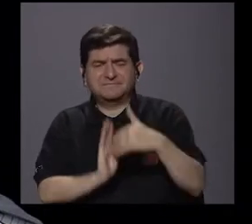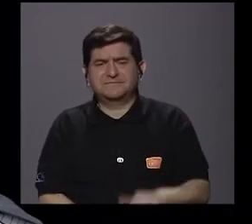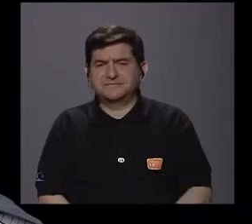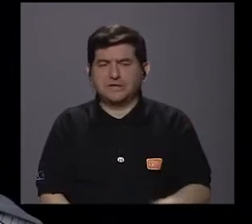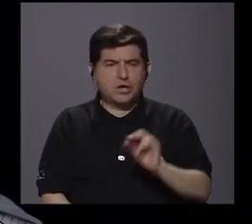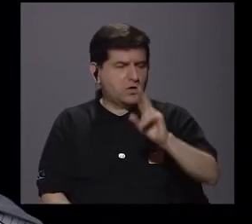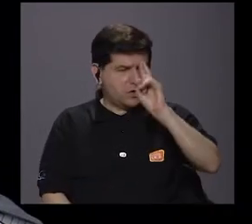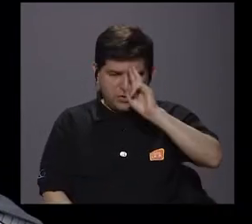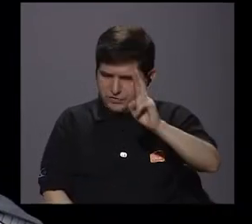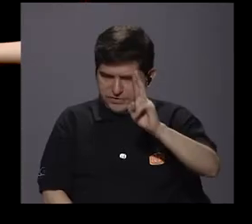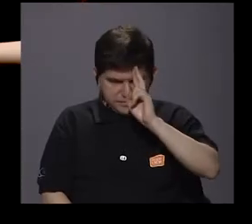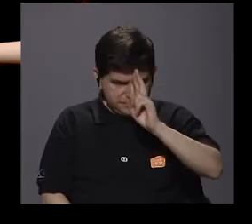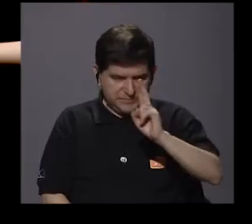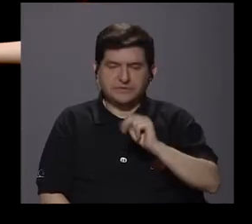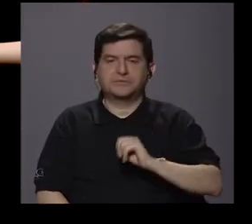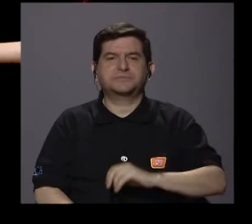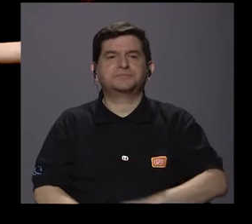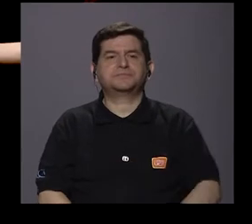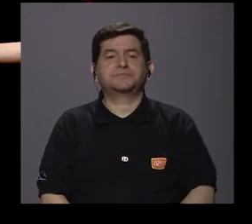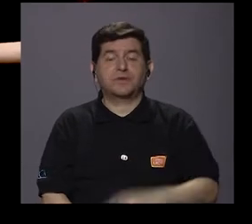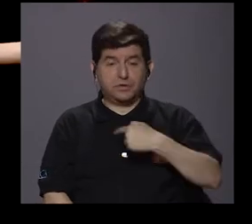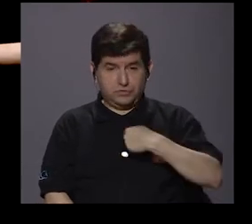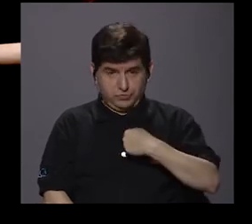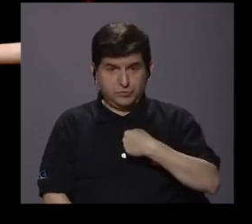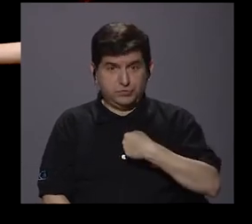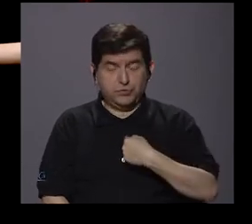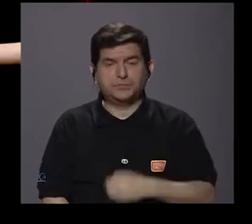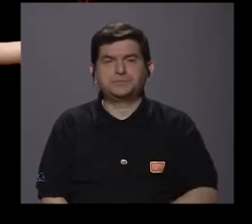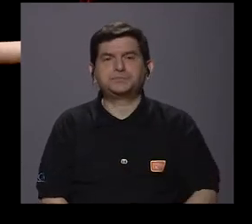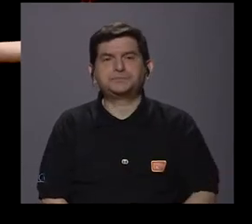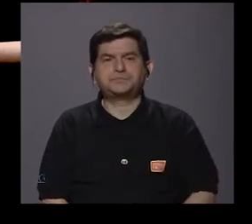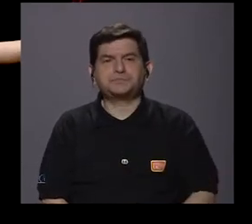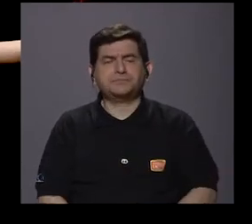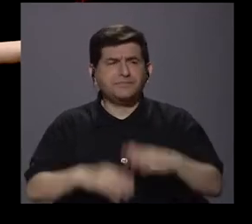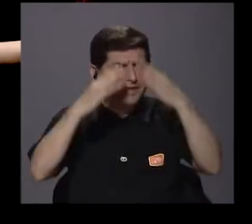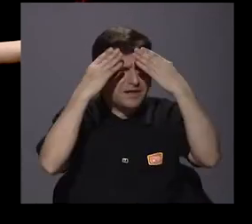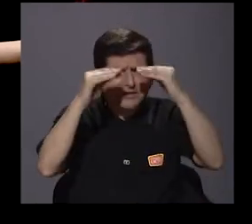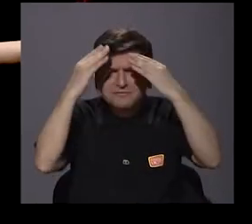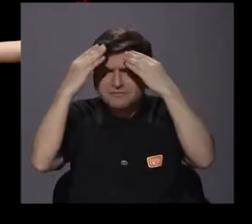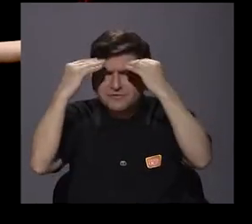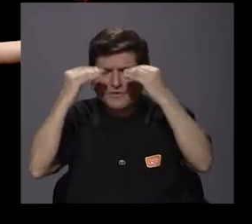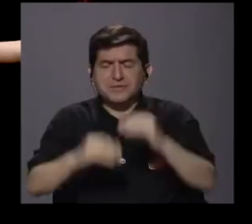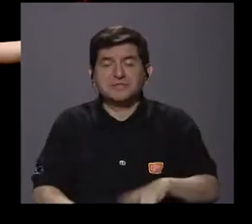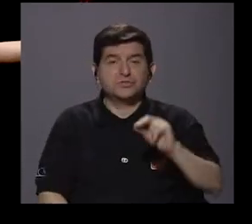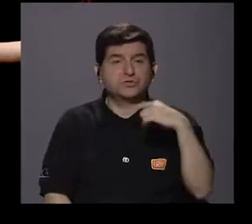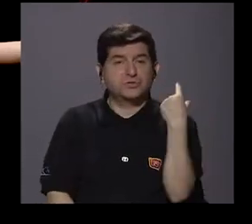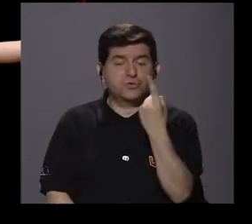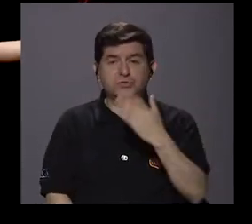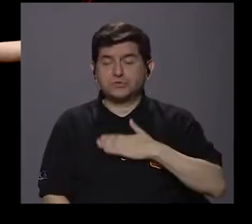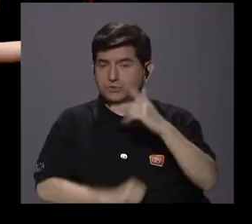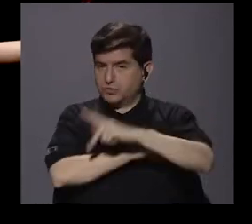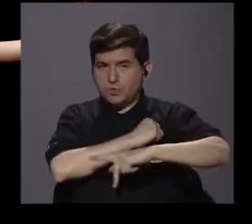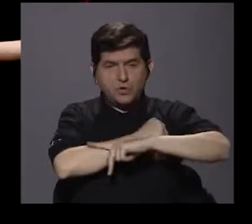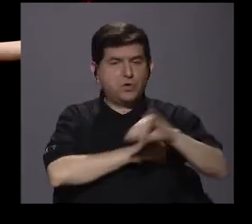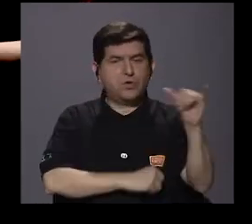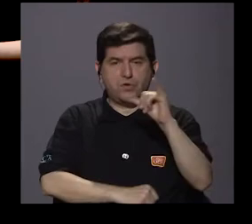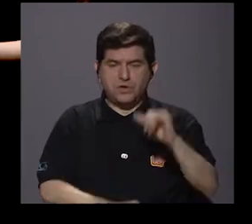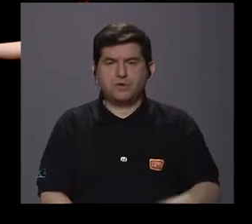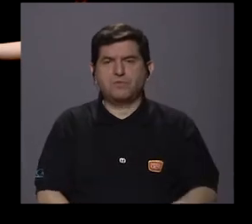sido reconocidos. Me he dedicado a informarle, no solamente a mi país,